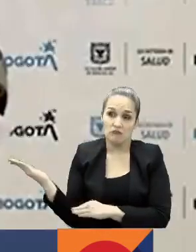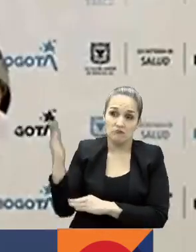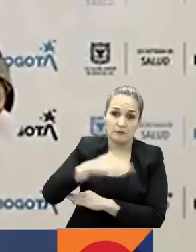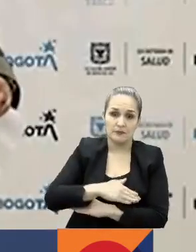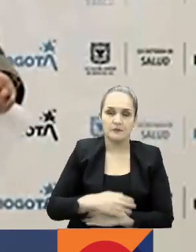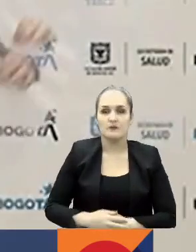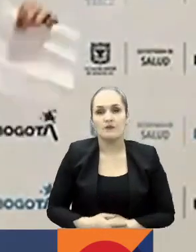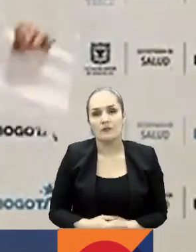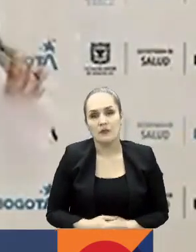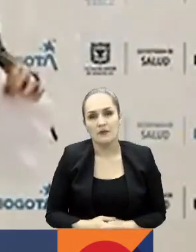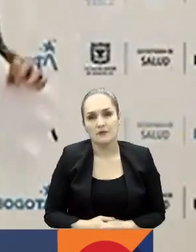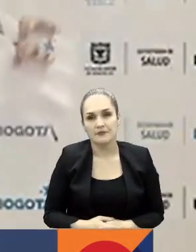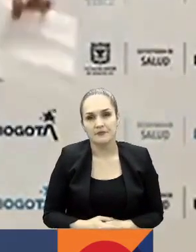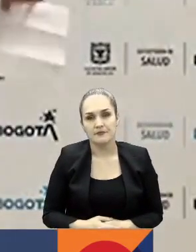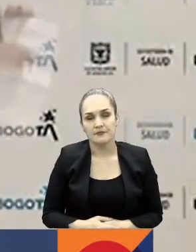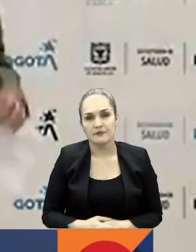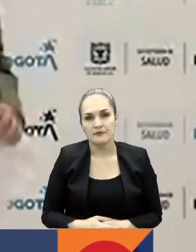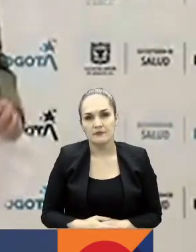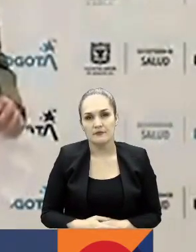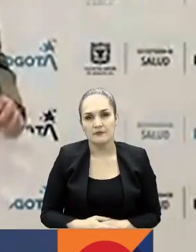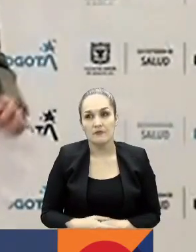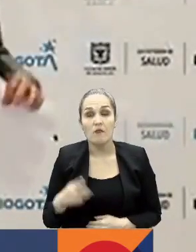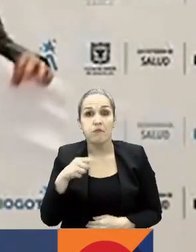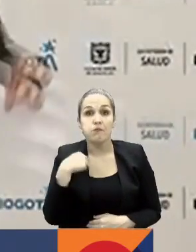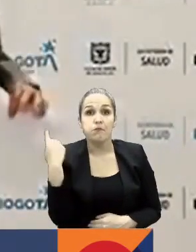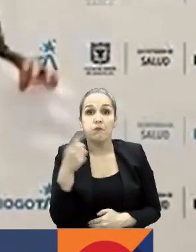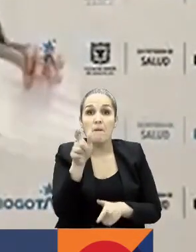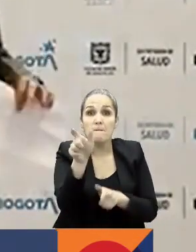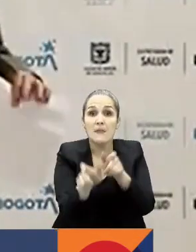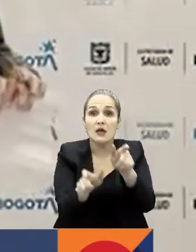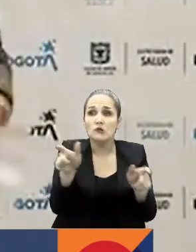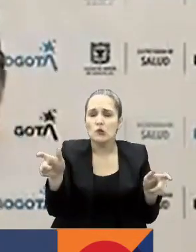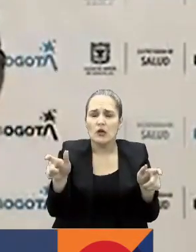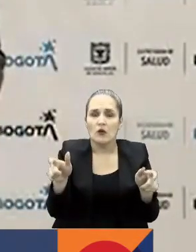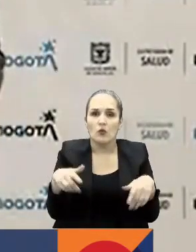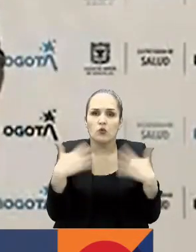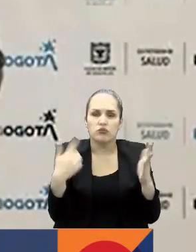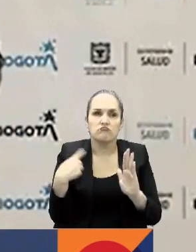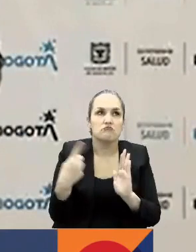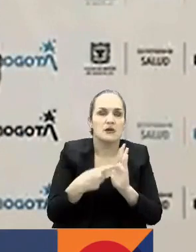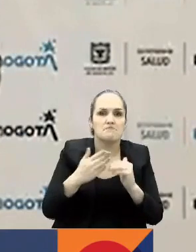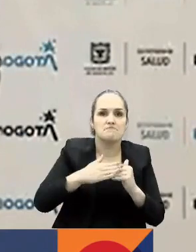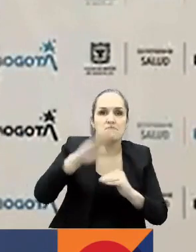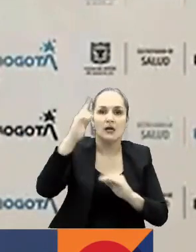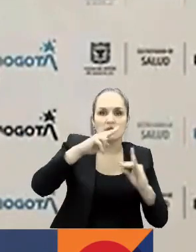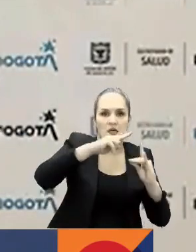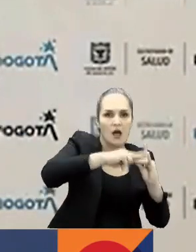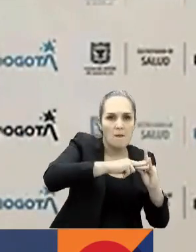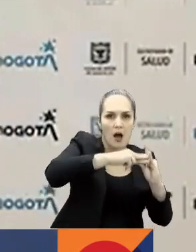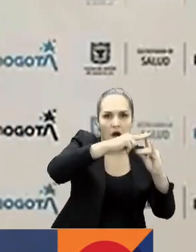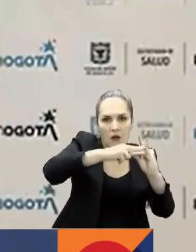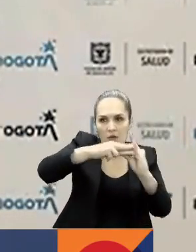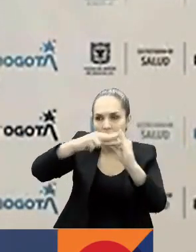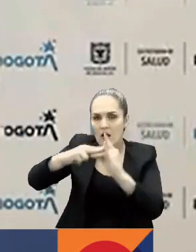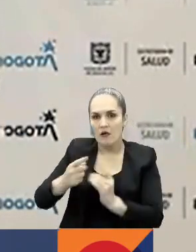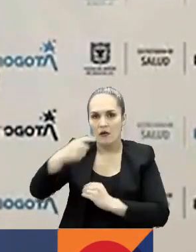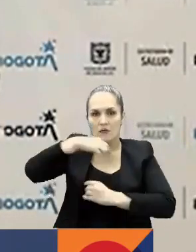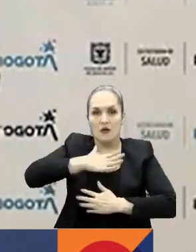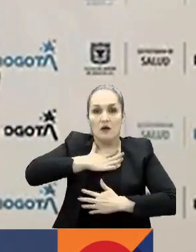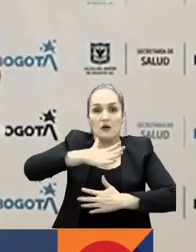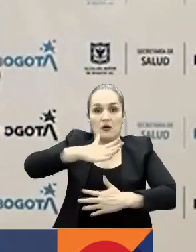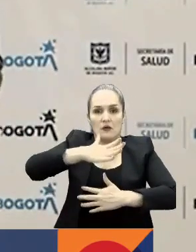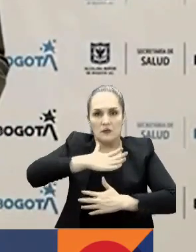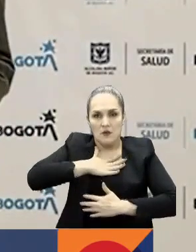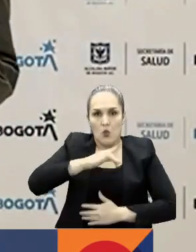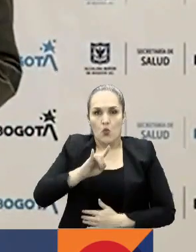Hoy tenemos miles de personas en unidades de cuidados intensivos. Hoy la capacidad de cuidados intensivos de la